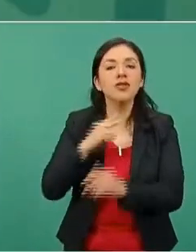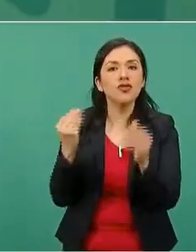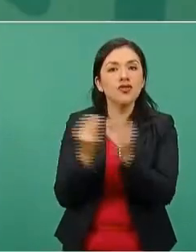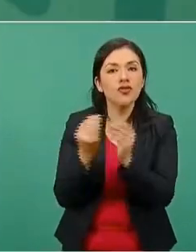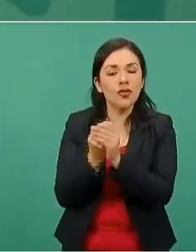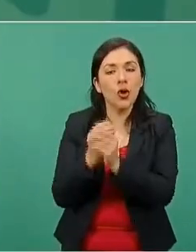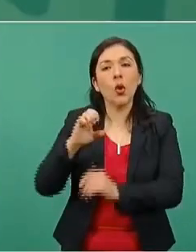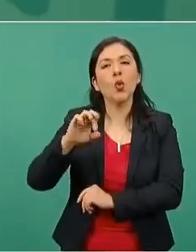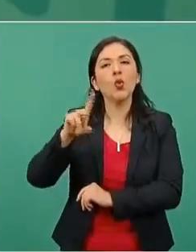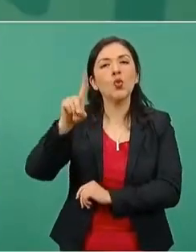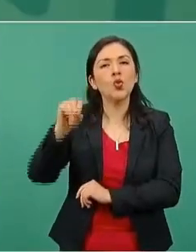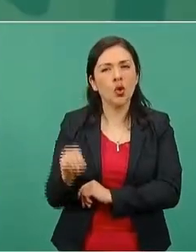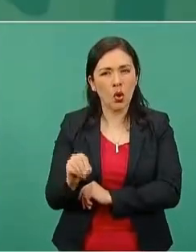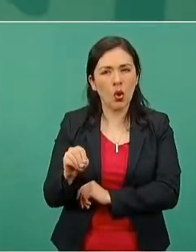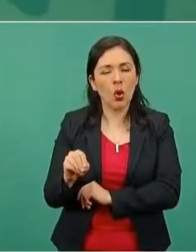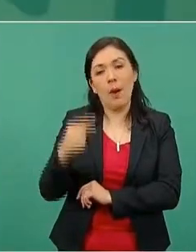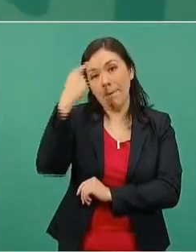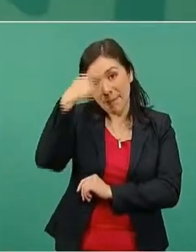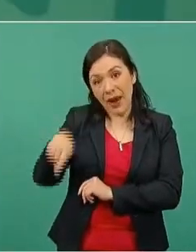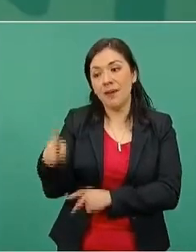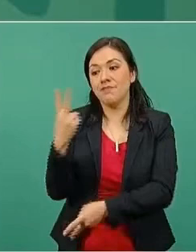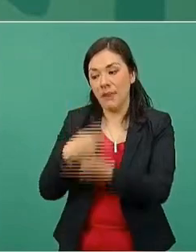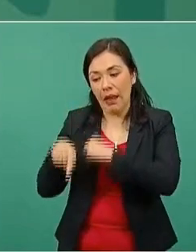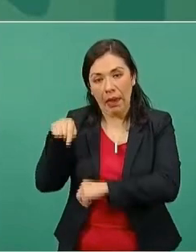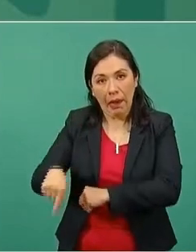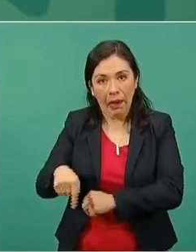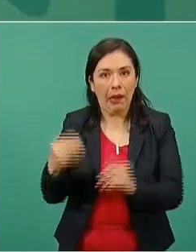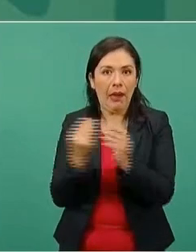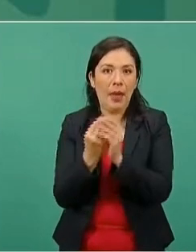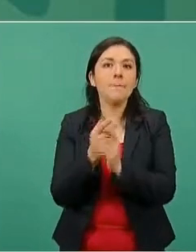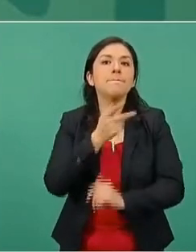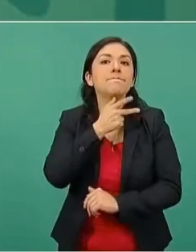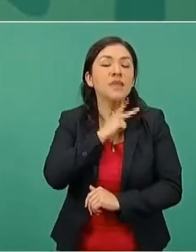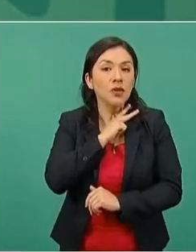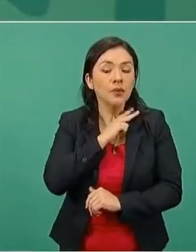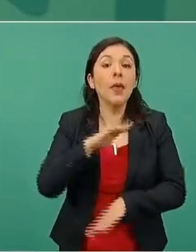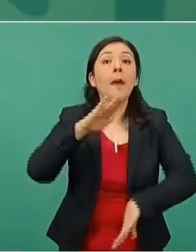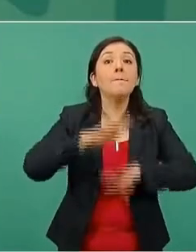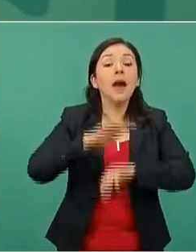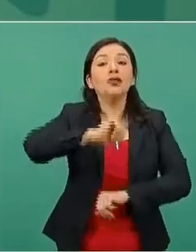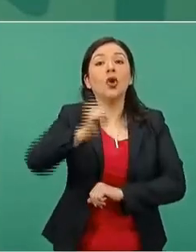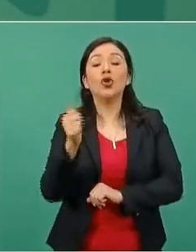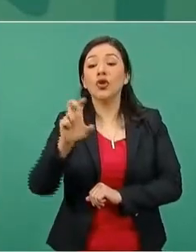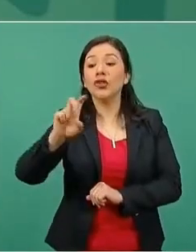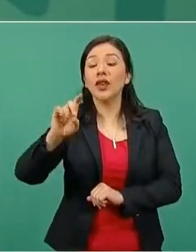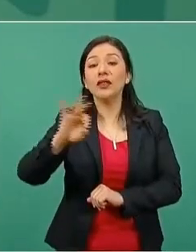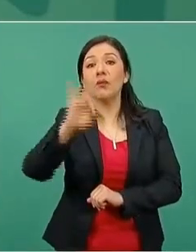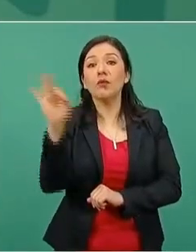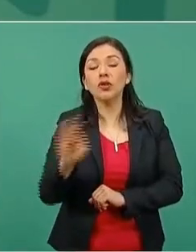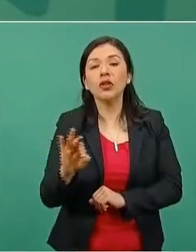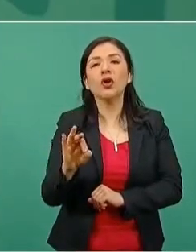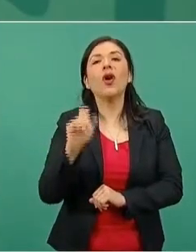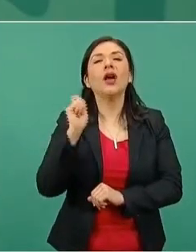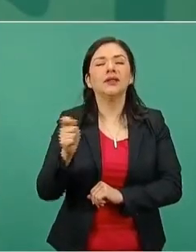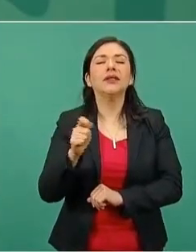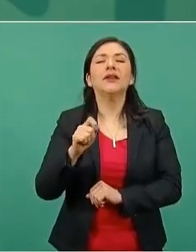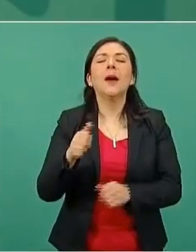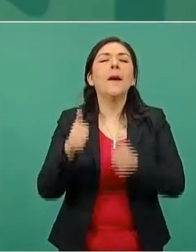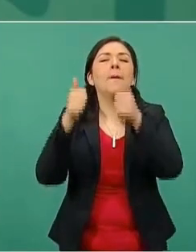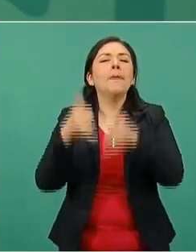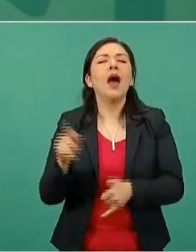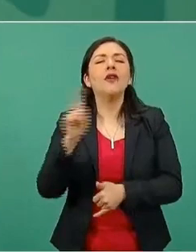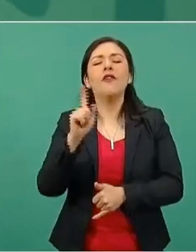extracción de crudo para sacar ese petróleo, y el 30% del petróleo ligero.